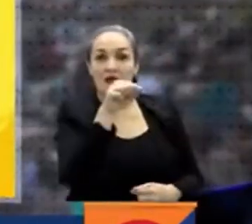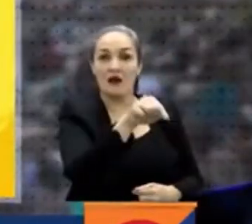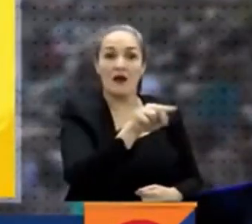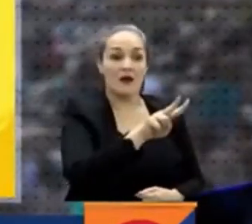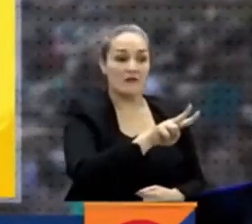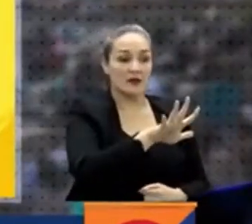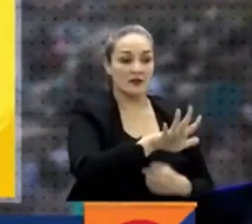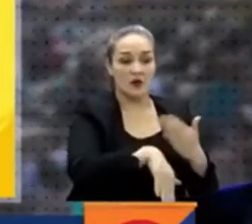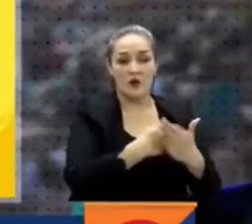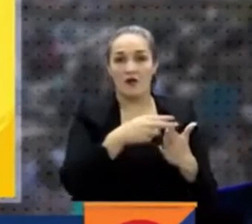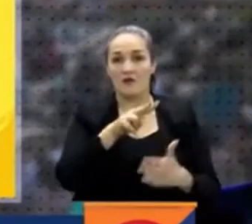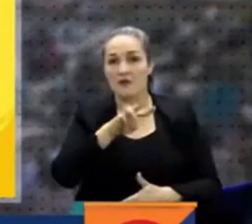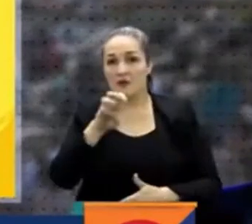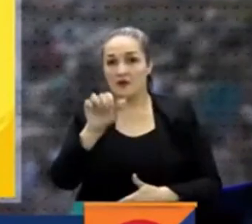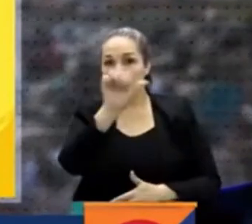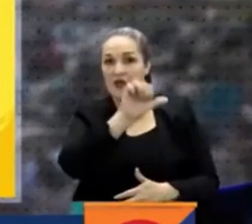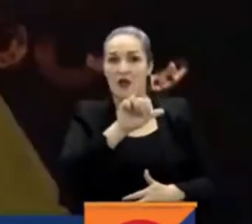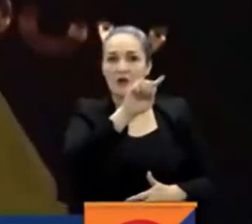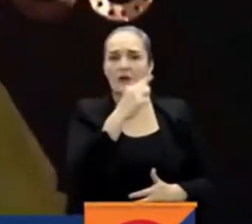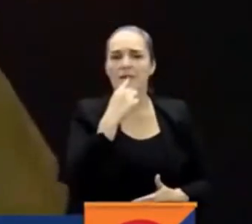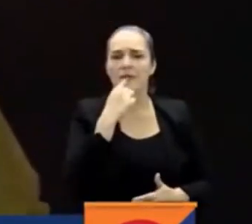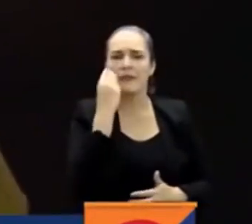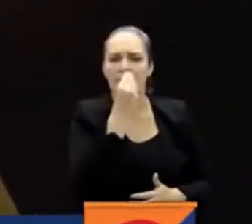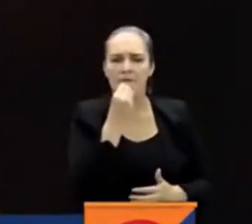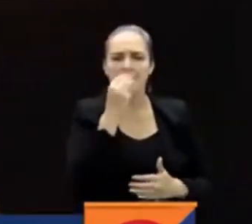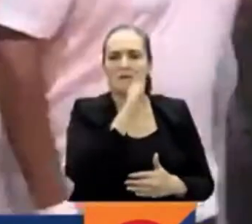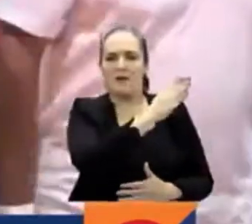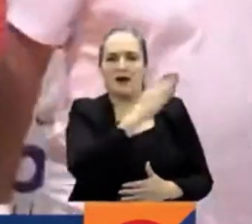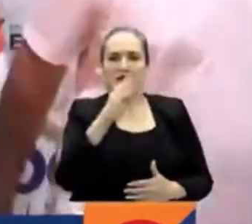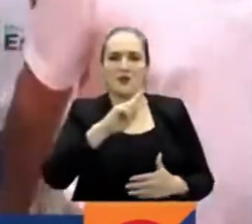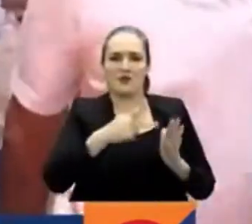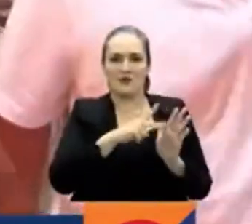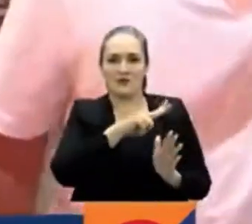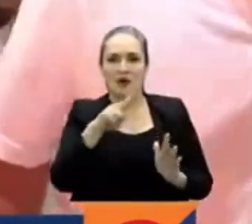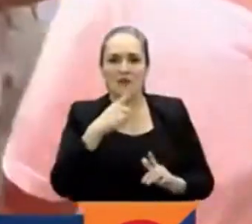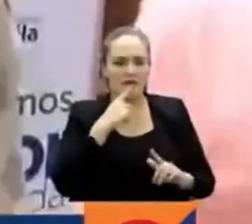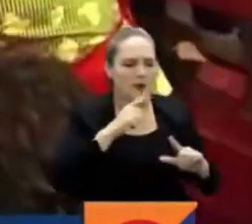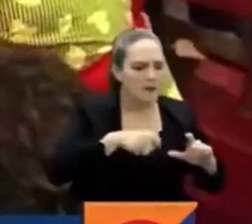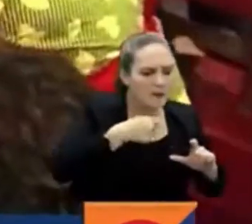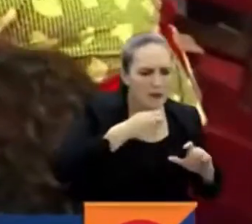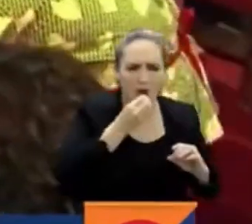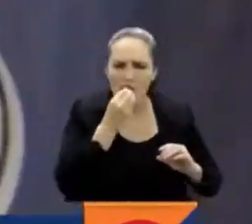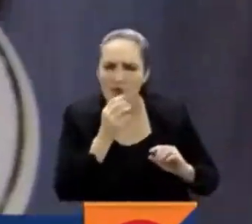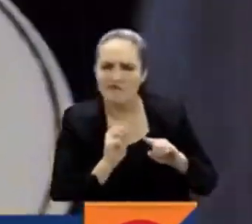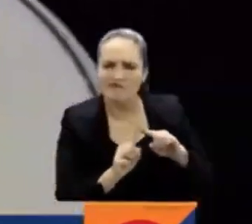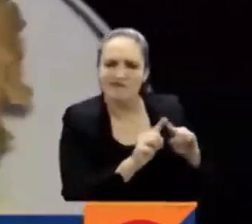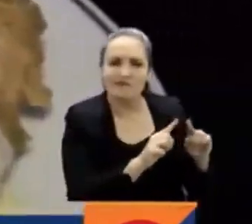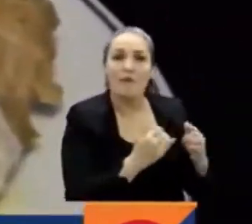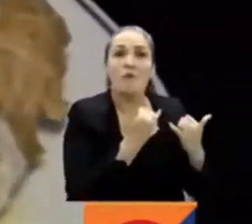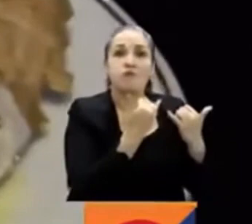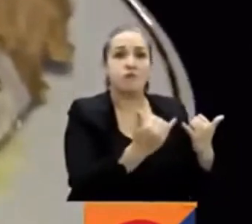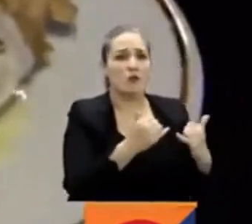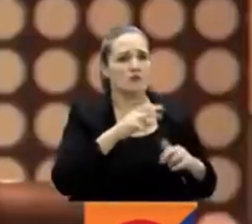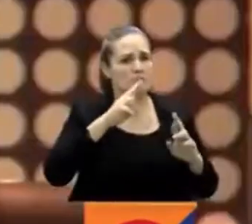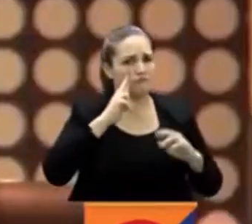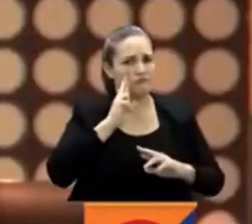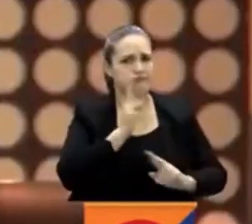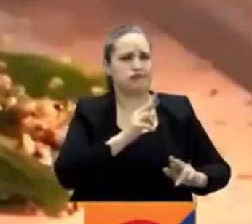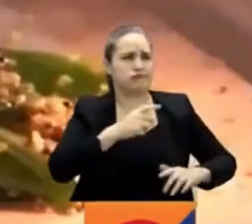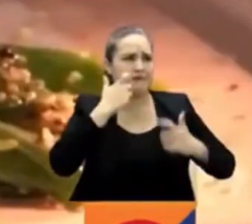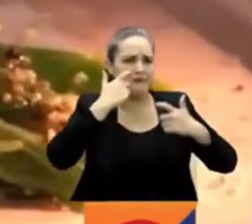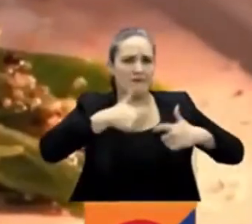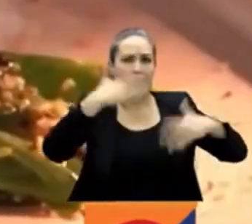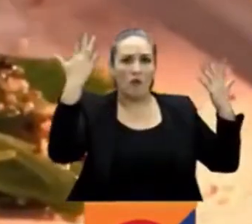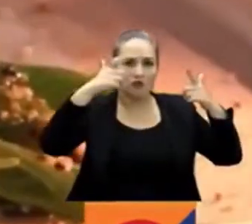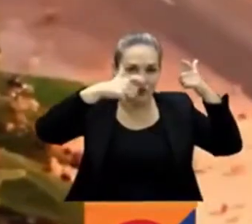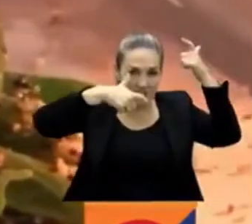de agosto, Sabor Barranquilla 2022 deleitará a sus asistentes. Contará con la participación de reconocidos chefs